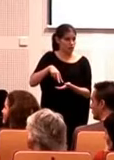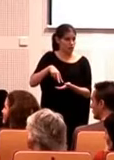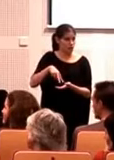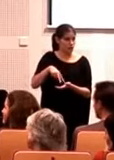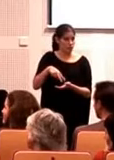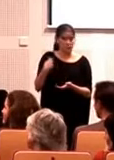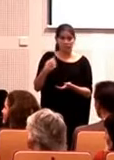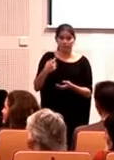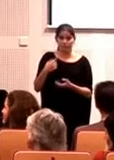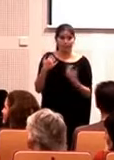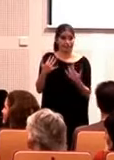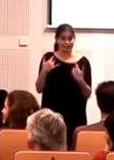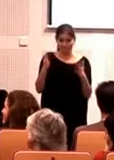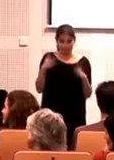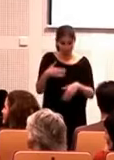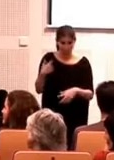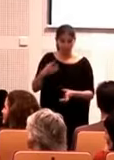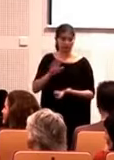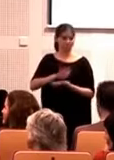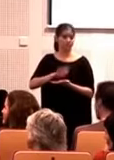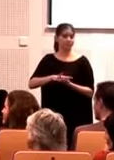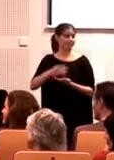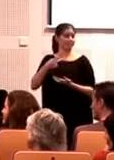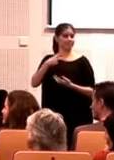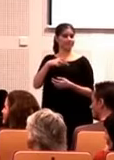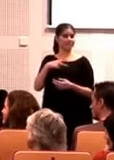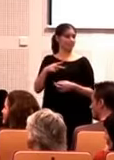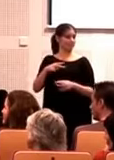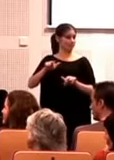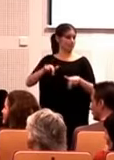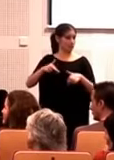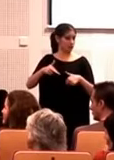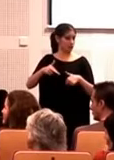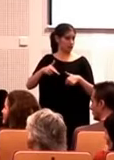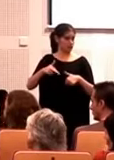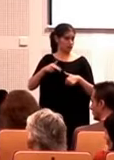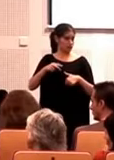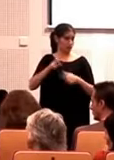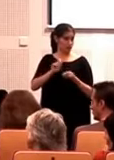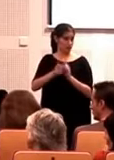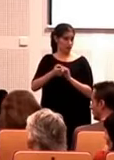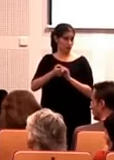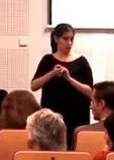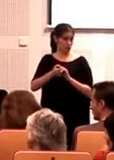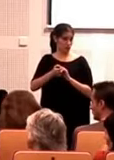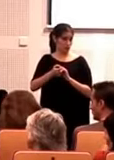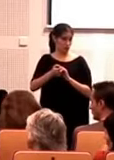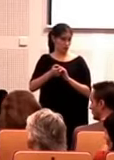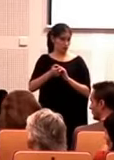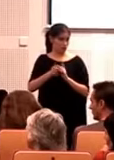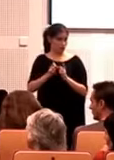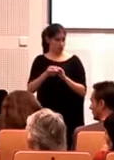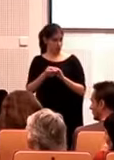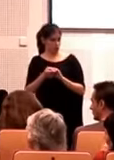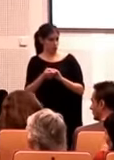no hay prisas y cuando es solamente dejarte bailar, tú te tomas un vinito y ahí pasa lo que tiene que pasar.